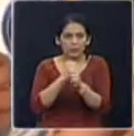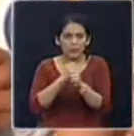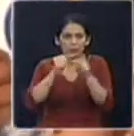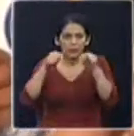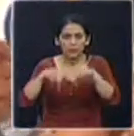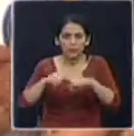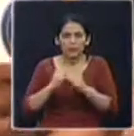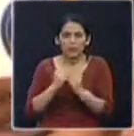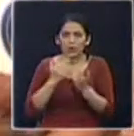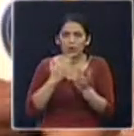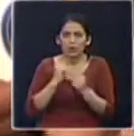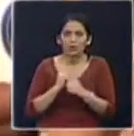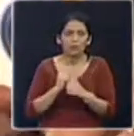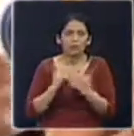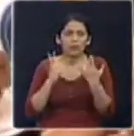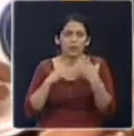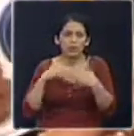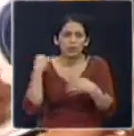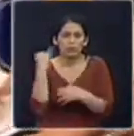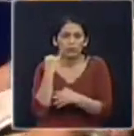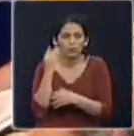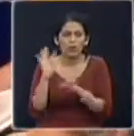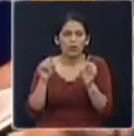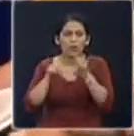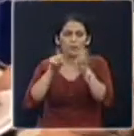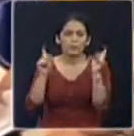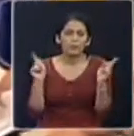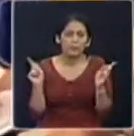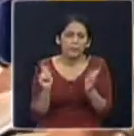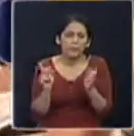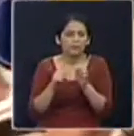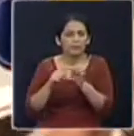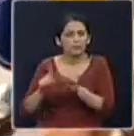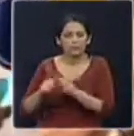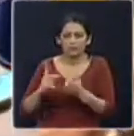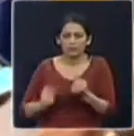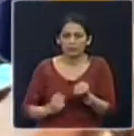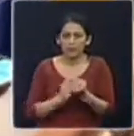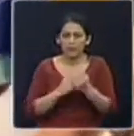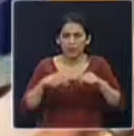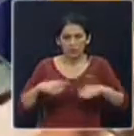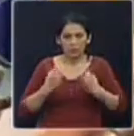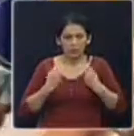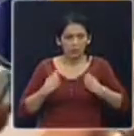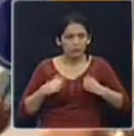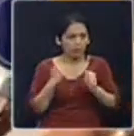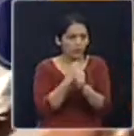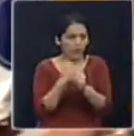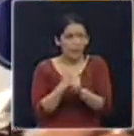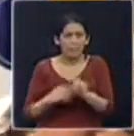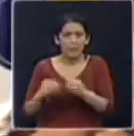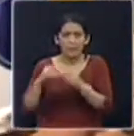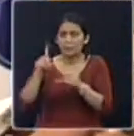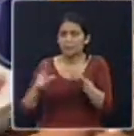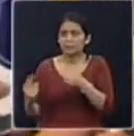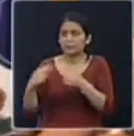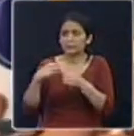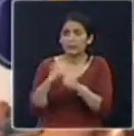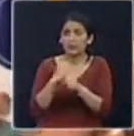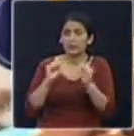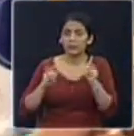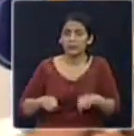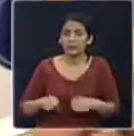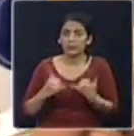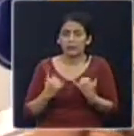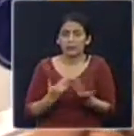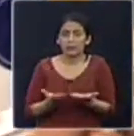la pequeña industria, la microempresa, todo lo que es pymes, ¿no? Nosotros venimos a producir para crear espacios laborales, pero en ese caso también proponemos que